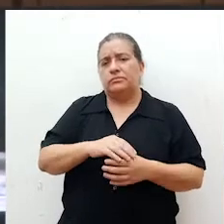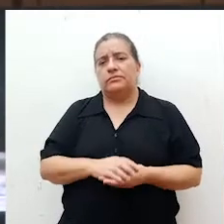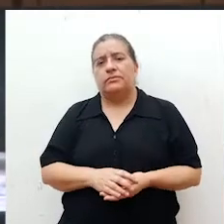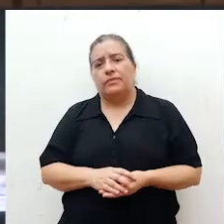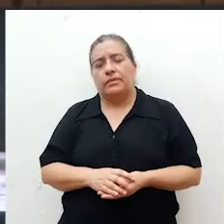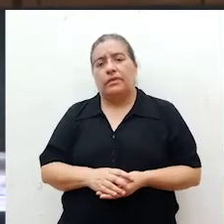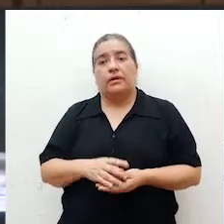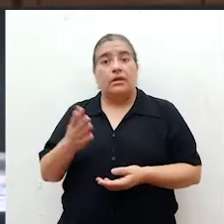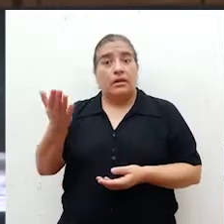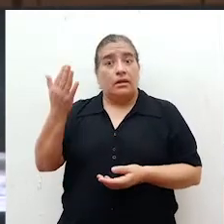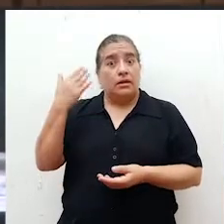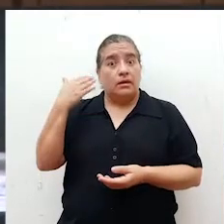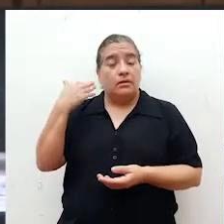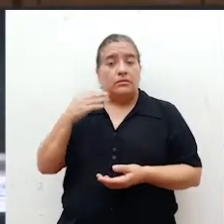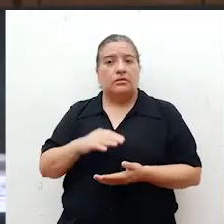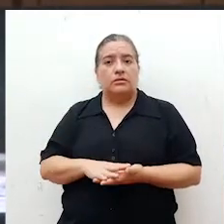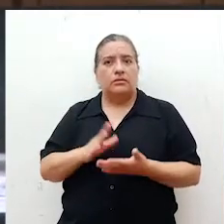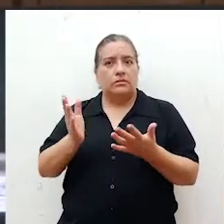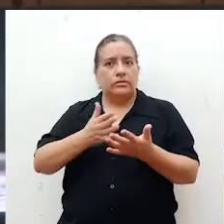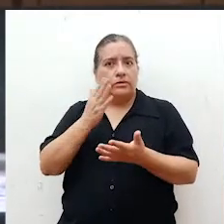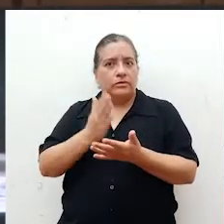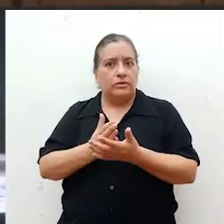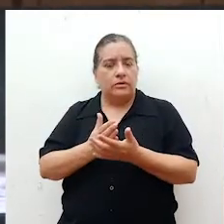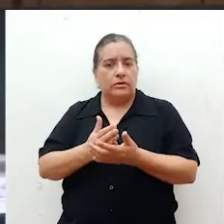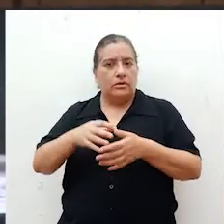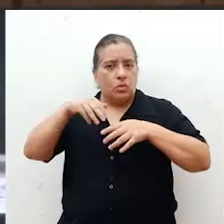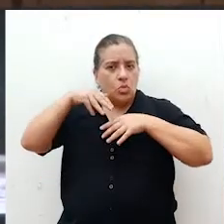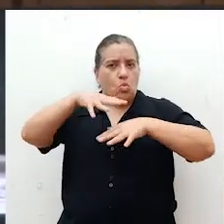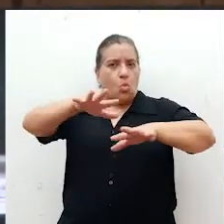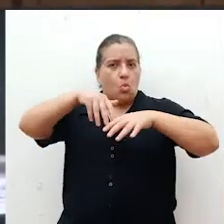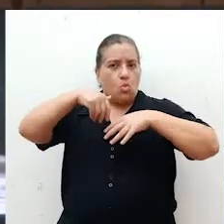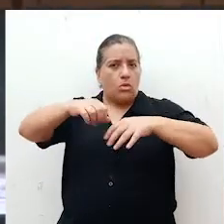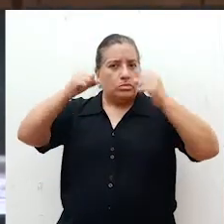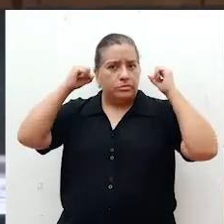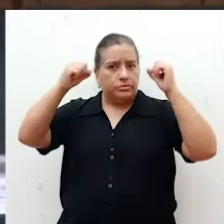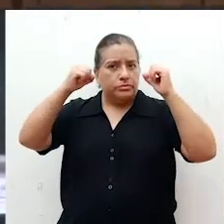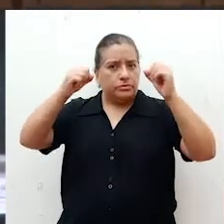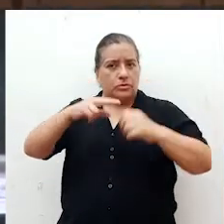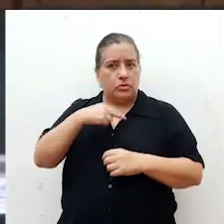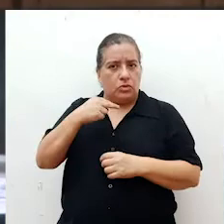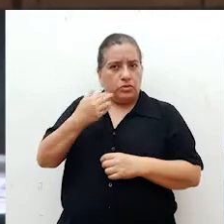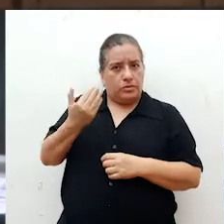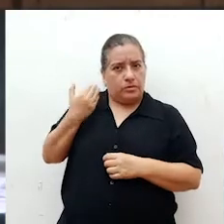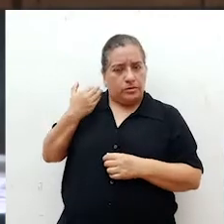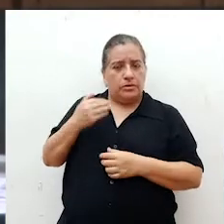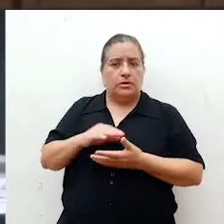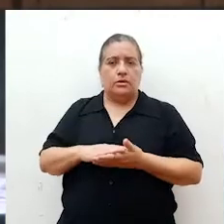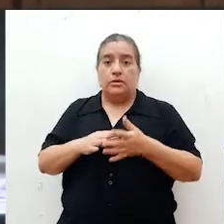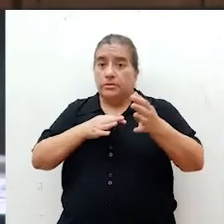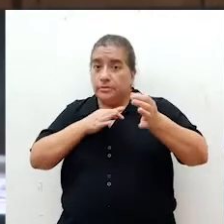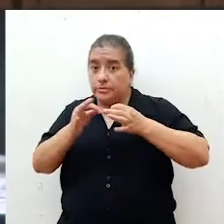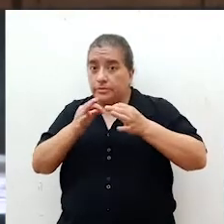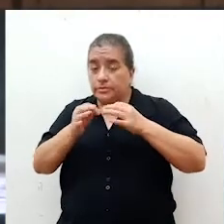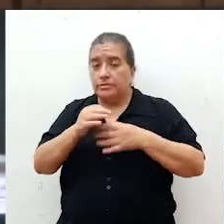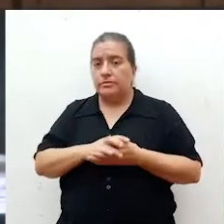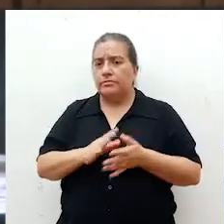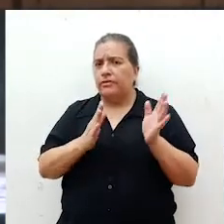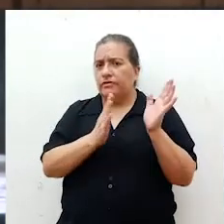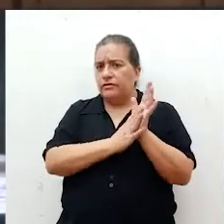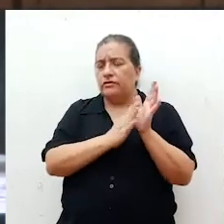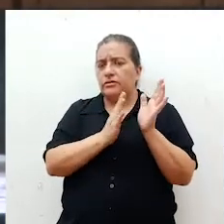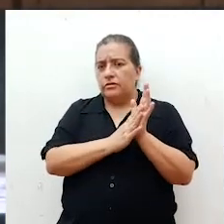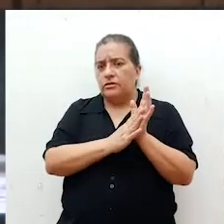posición respecto a ambas situaciones. Le corresponde a la Fiscalía, le corresponde a la